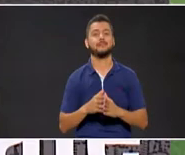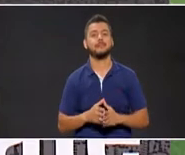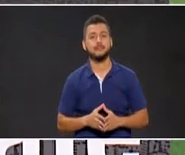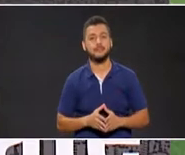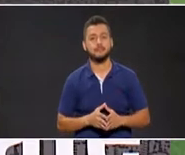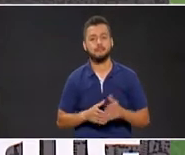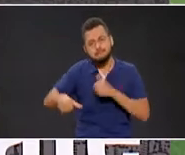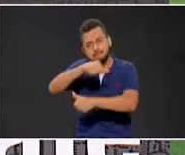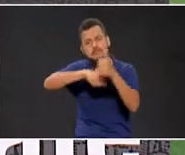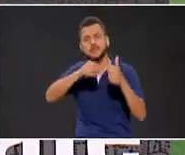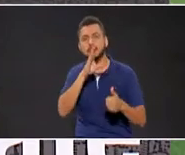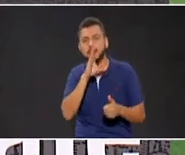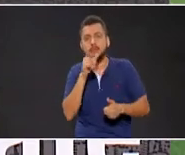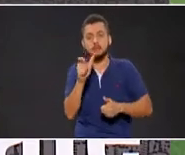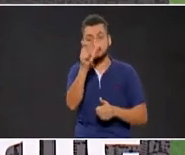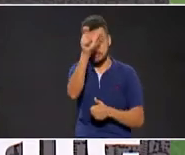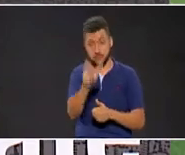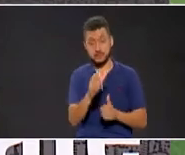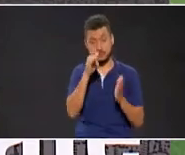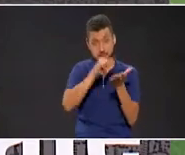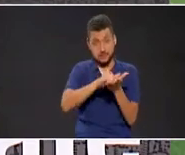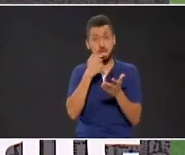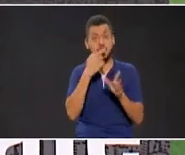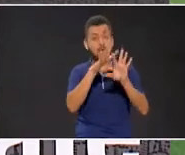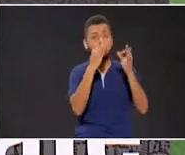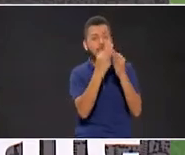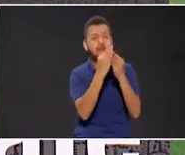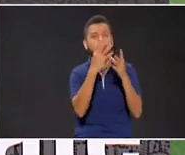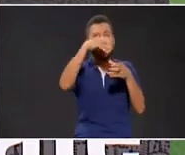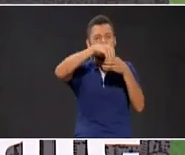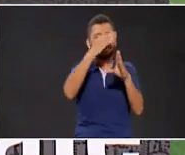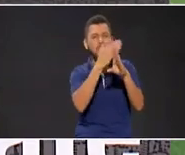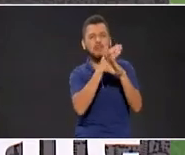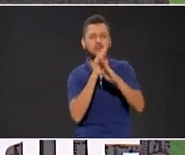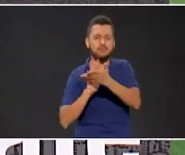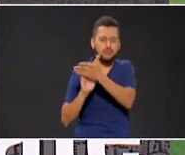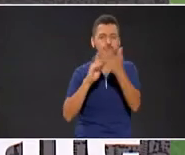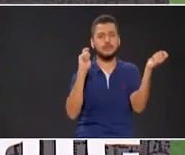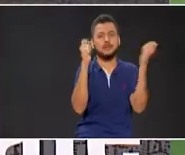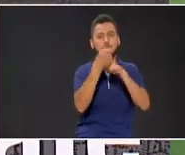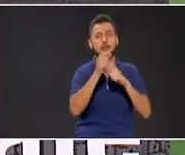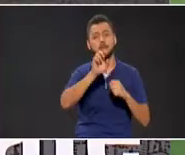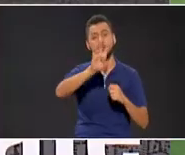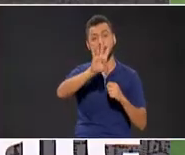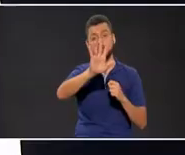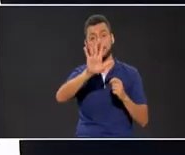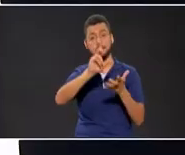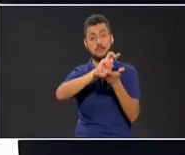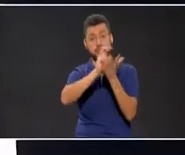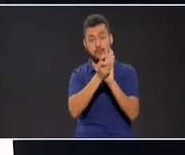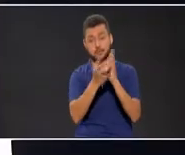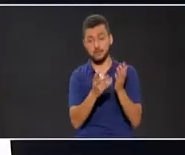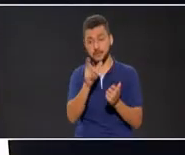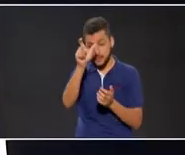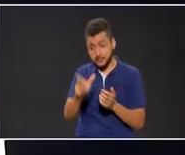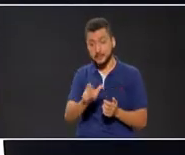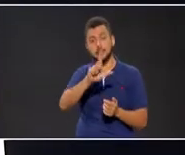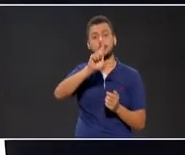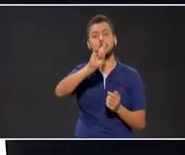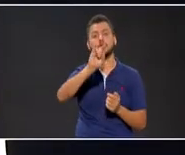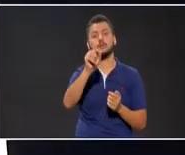turno ahora para responder la misma pregunta mismos 45 segundos para luis fernando muñoz la violencia en la ciudad media